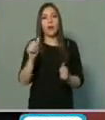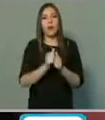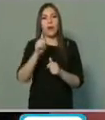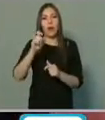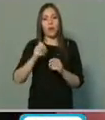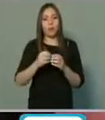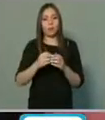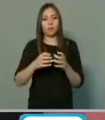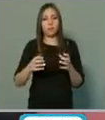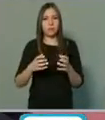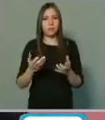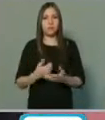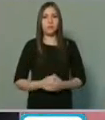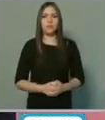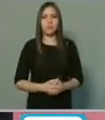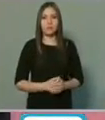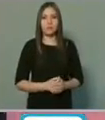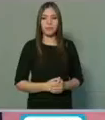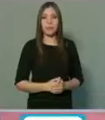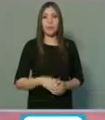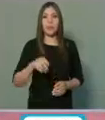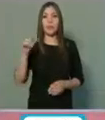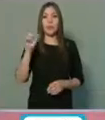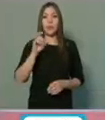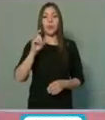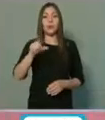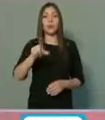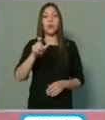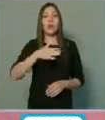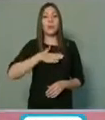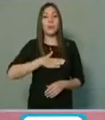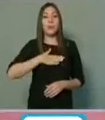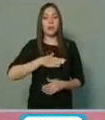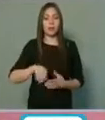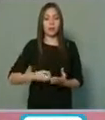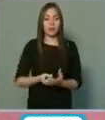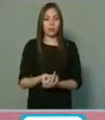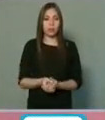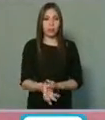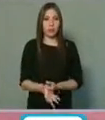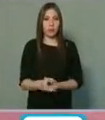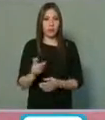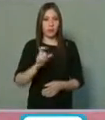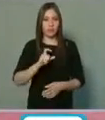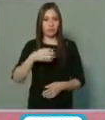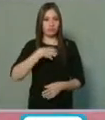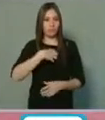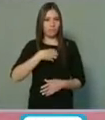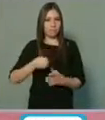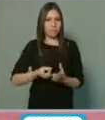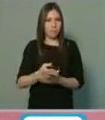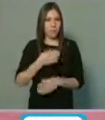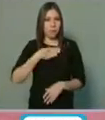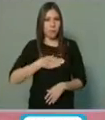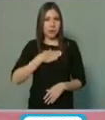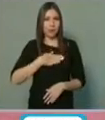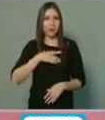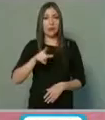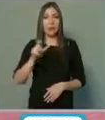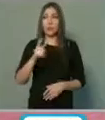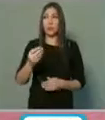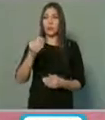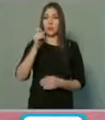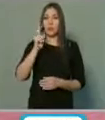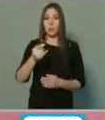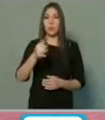de hecho el bolo fecal, ¿no? Sí. A la hora de la evacuación, a la hora del consumo de la chía, va a